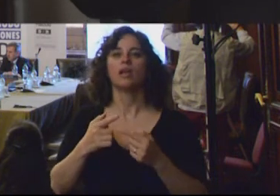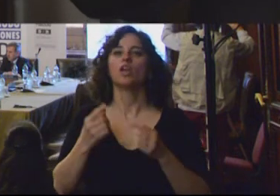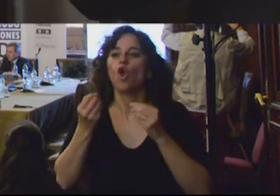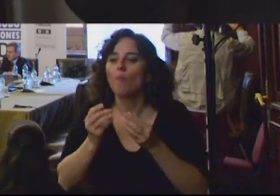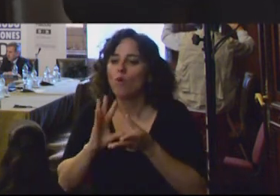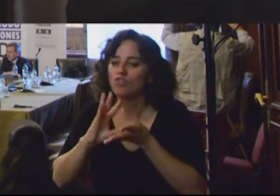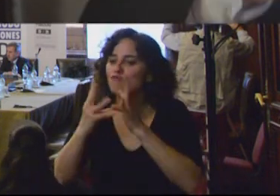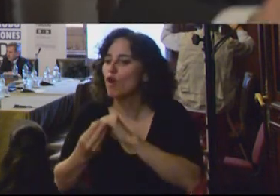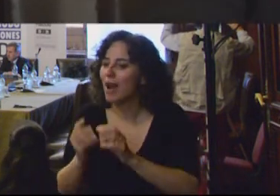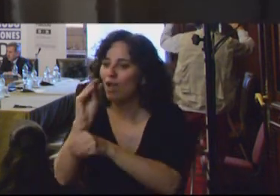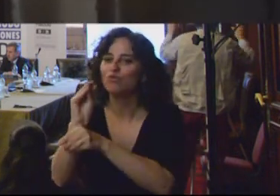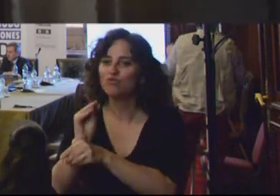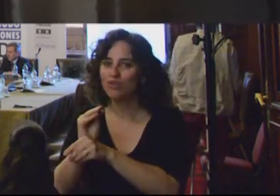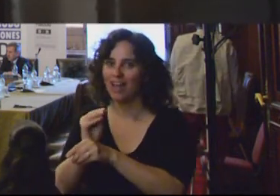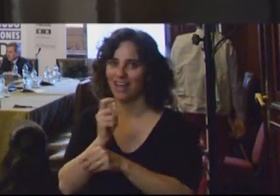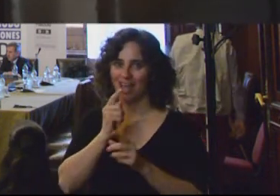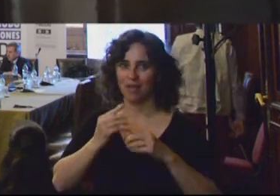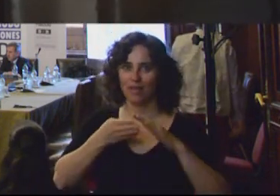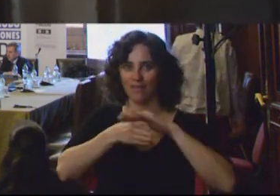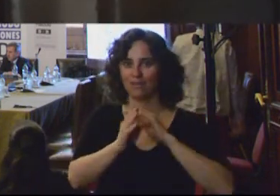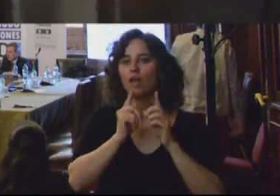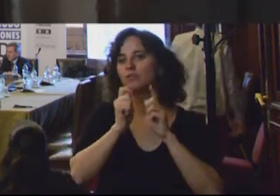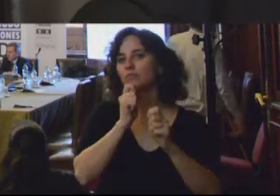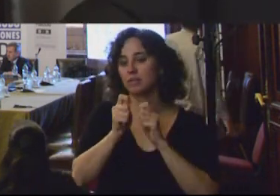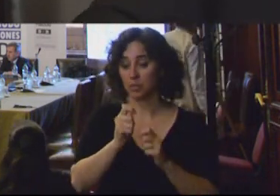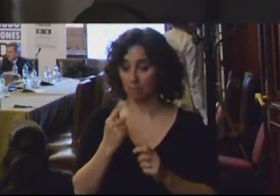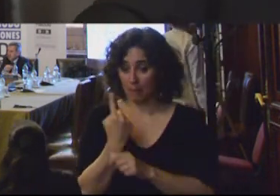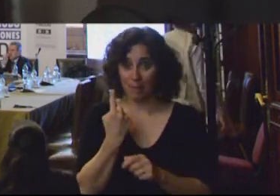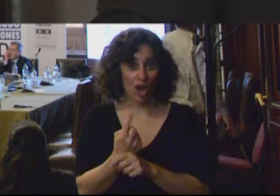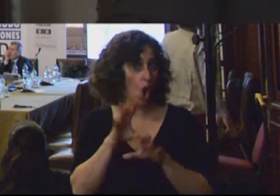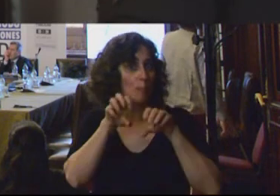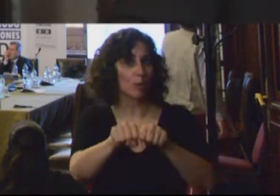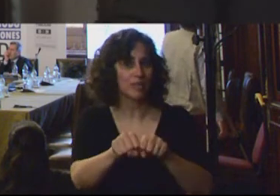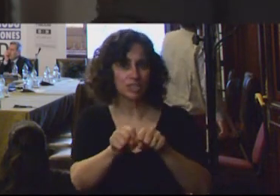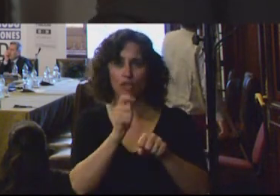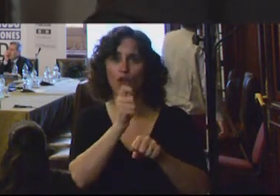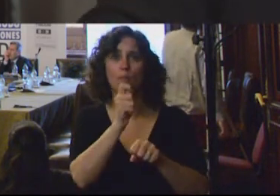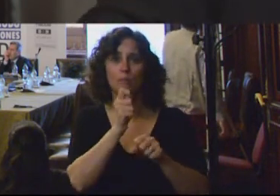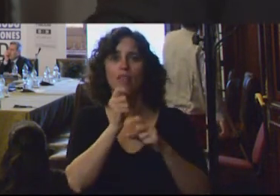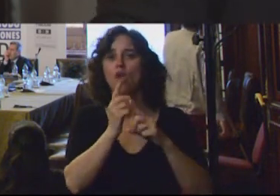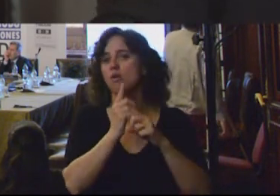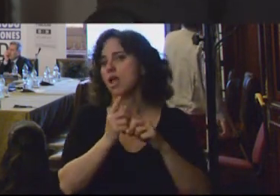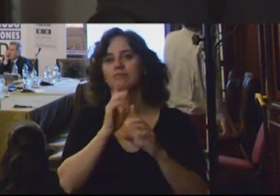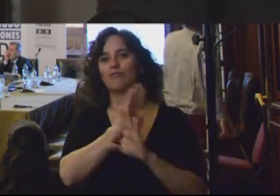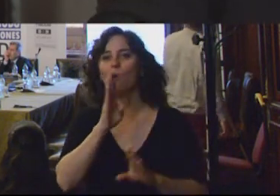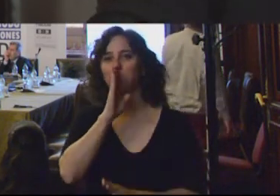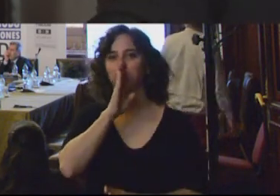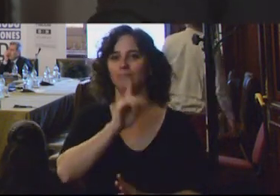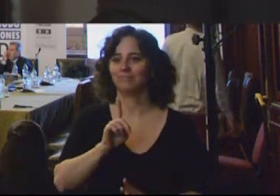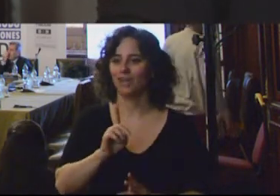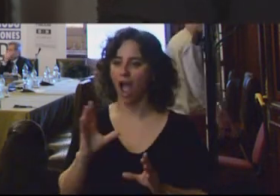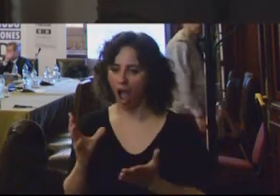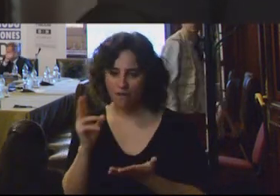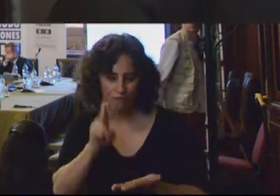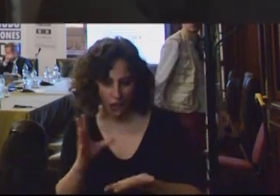diría yo es el compromiso de los medios es no callar, no callar frente al abuso,